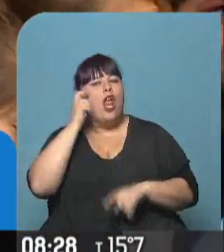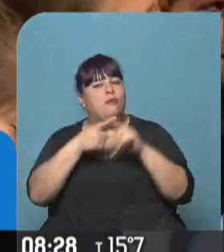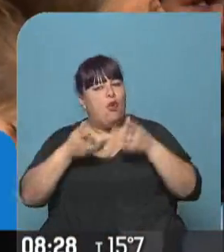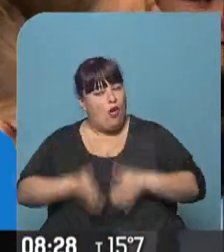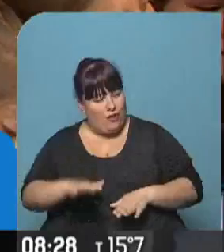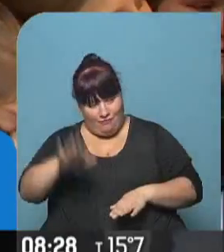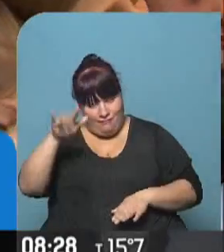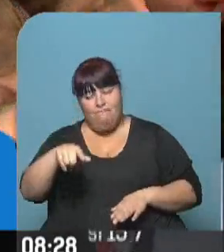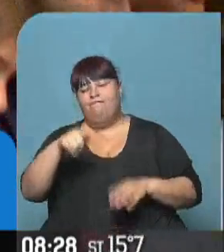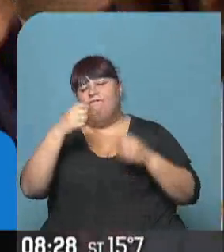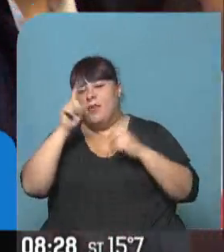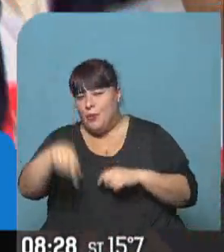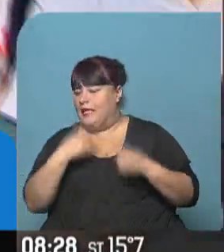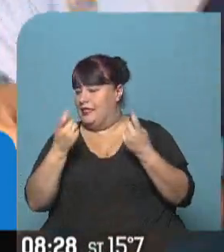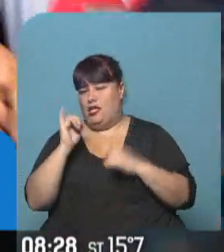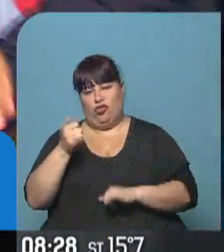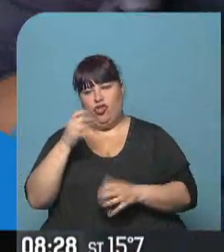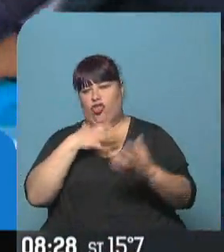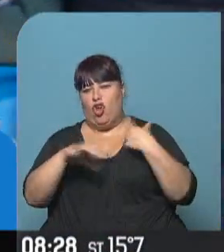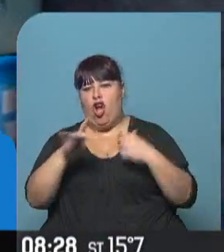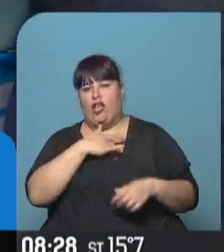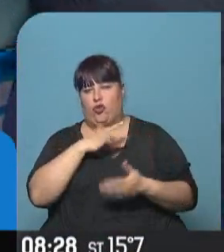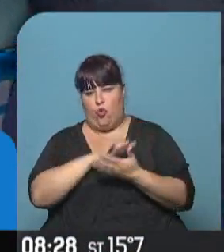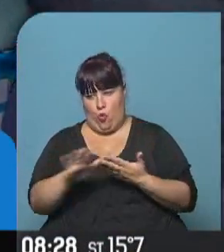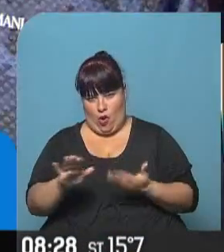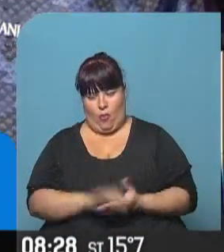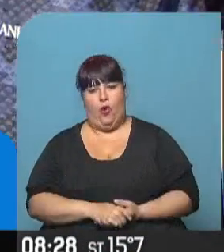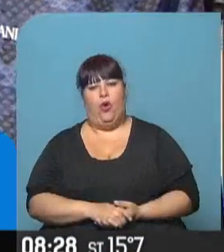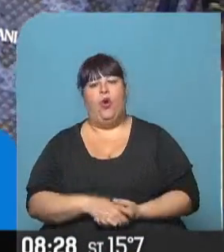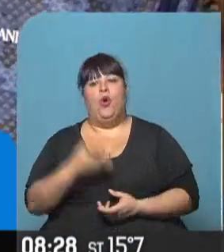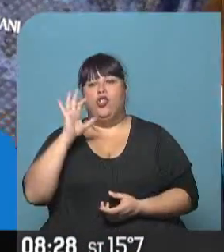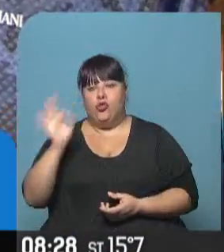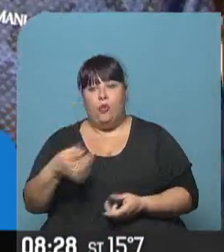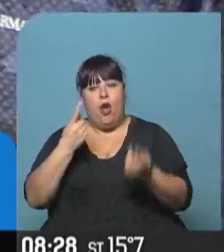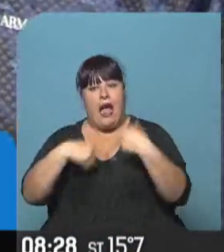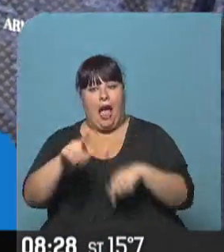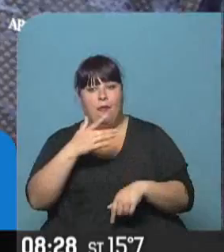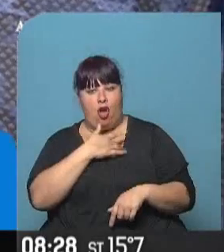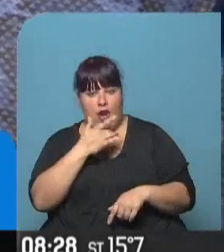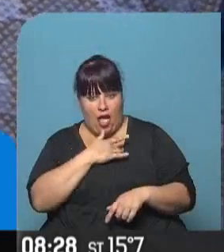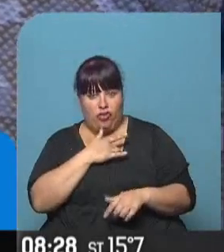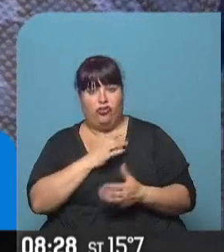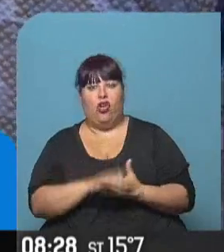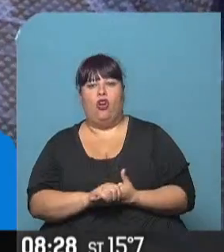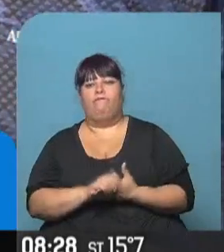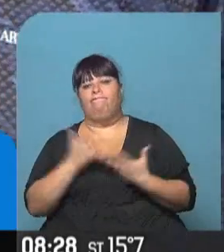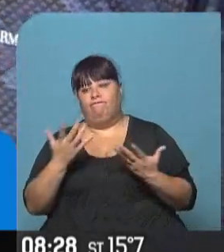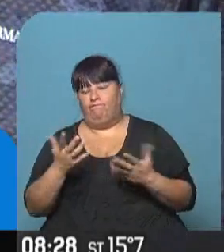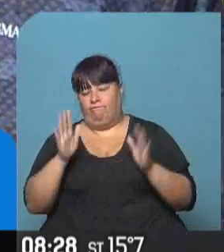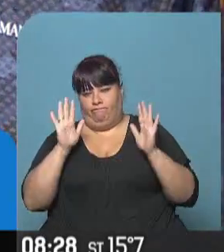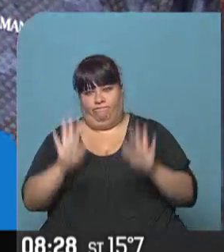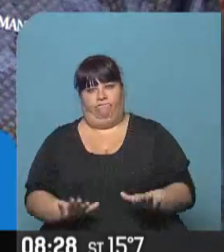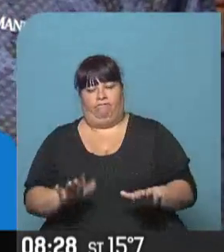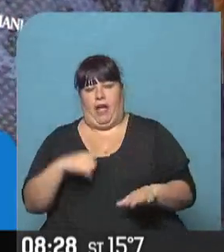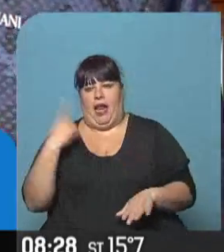medio de vida había derivado la necesidad de un corazón nuevo cuando se enteraba que cambiar su corazón obviamente fue un golpe